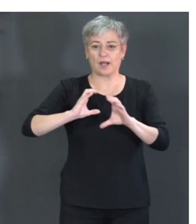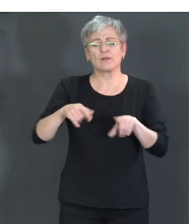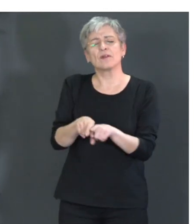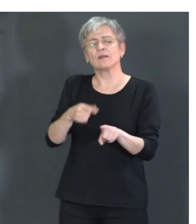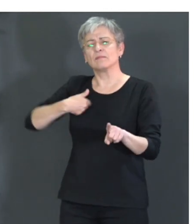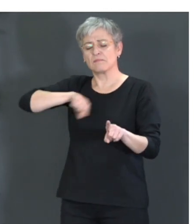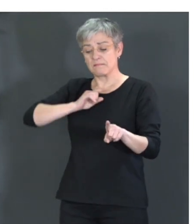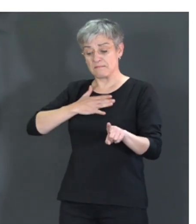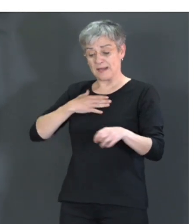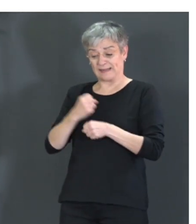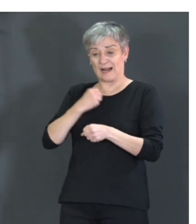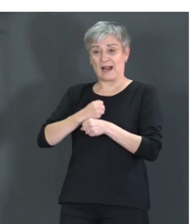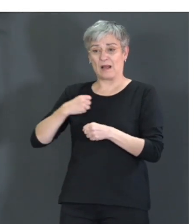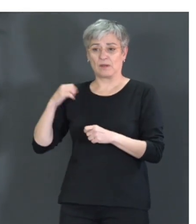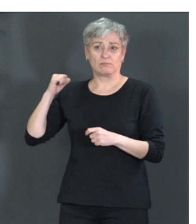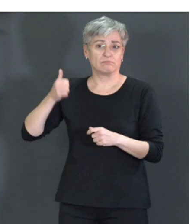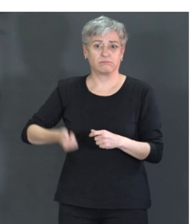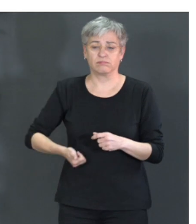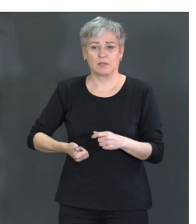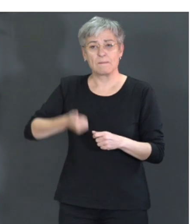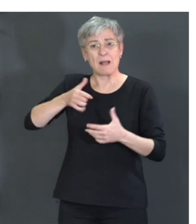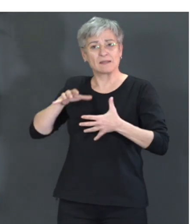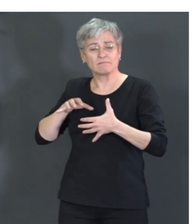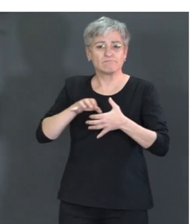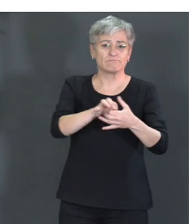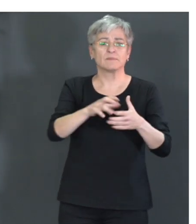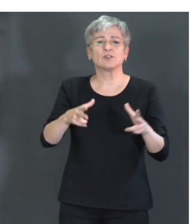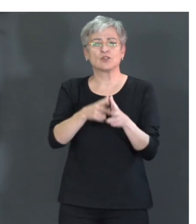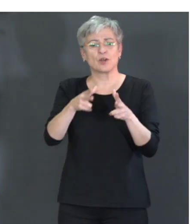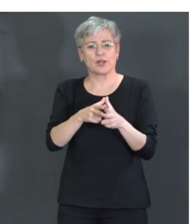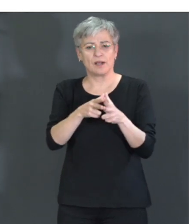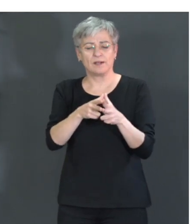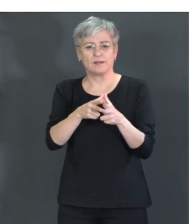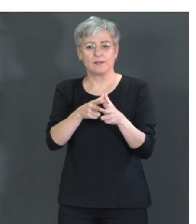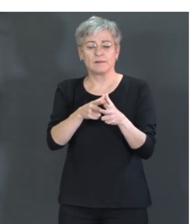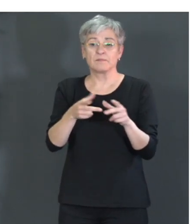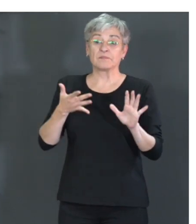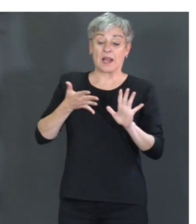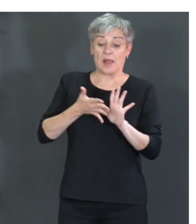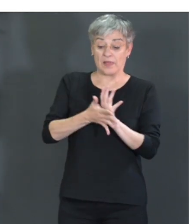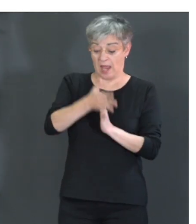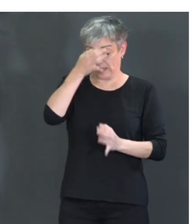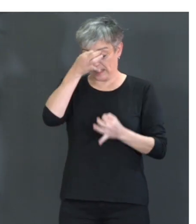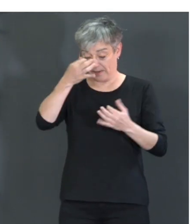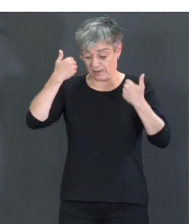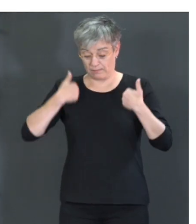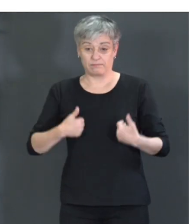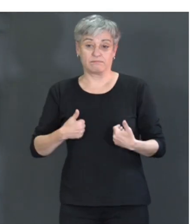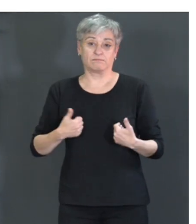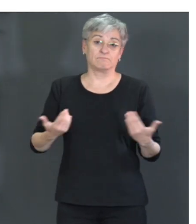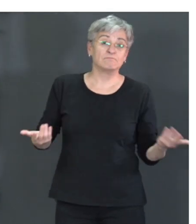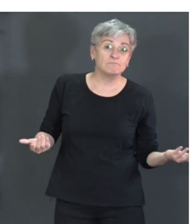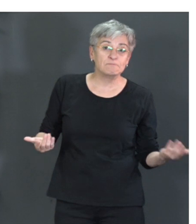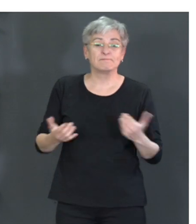prácticamente ha estado vinculado al ámbito social. Y en esto que nos decías de describirnos físicamente, bueno,